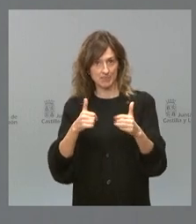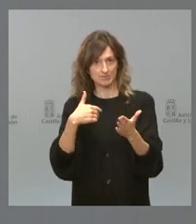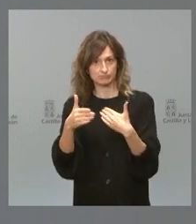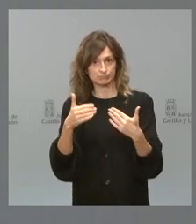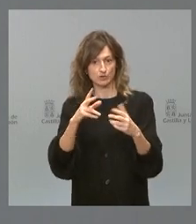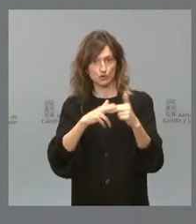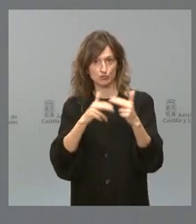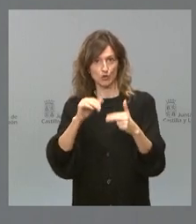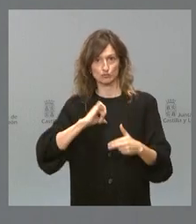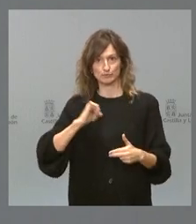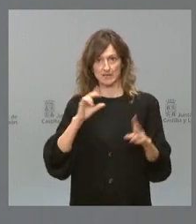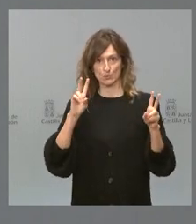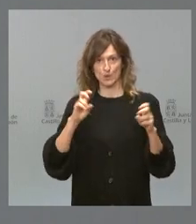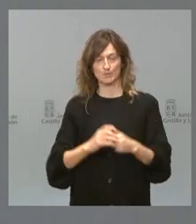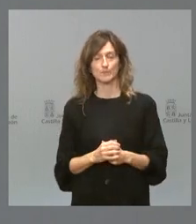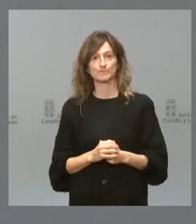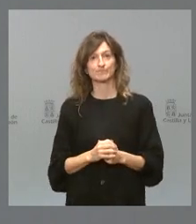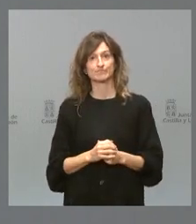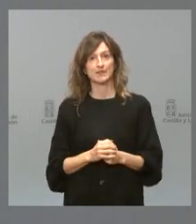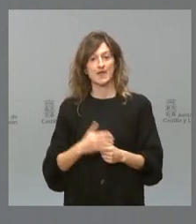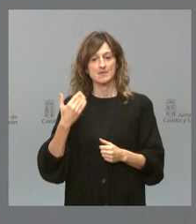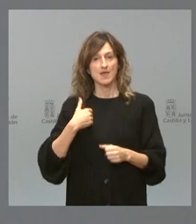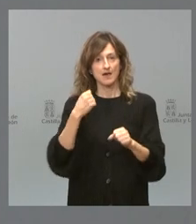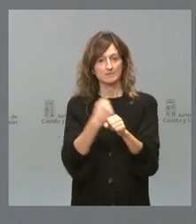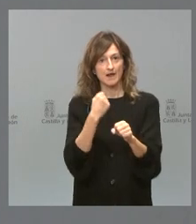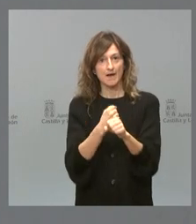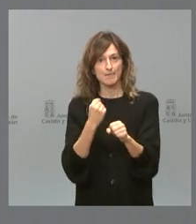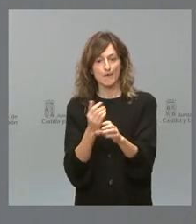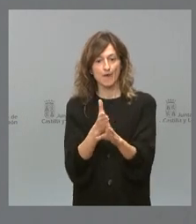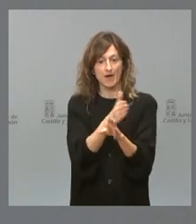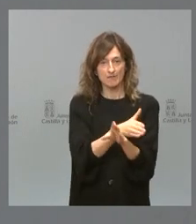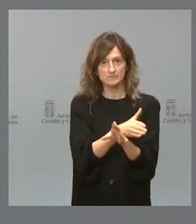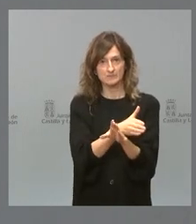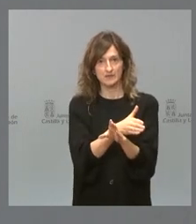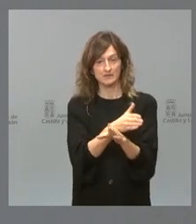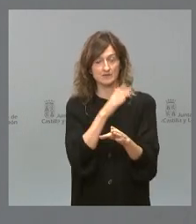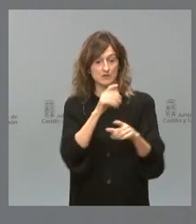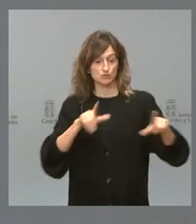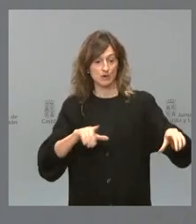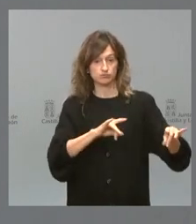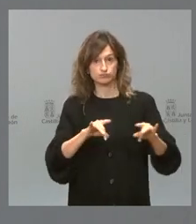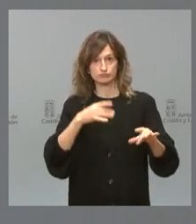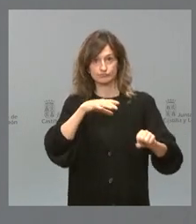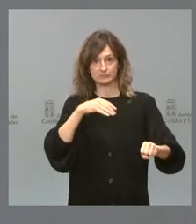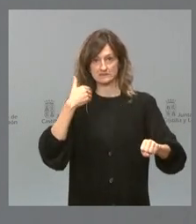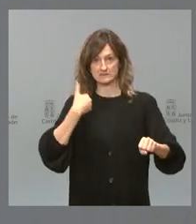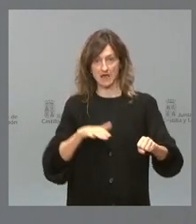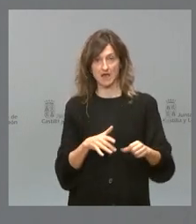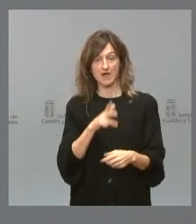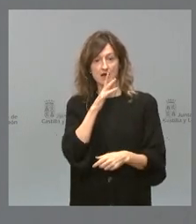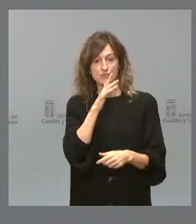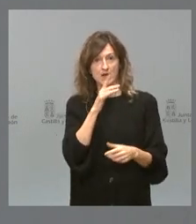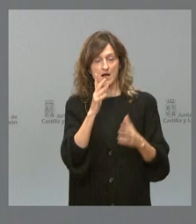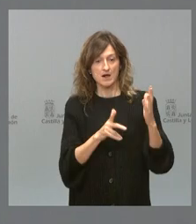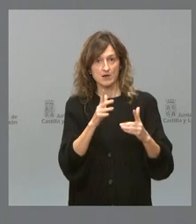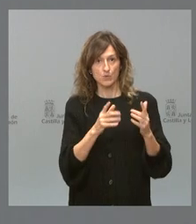de este nuevo hospital ya están hechos todos los trabajos previos que nos ha permitido disponer del suelo y que nos ha permitido calcular